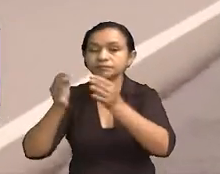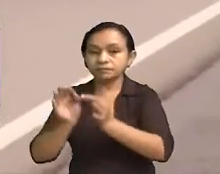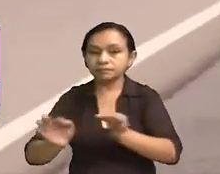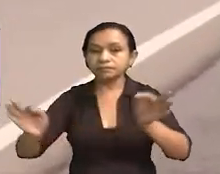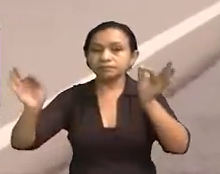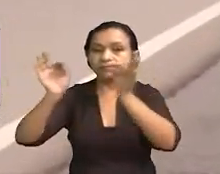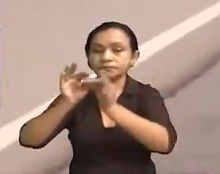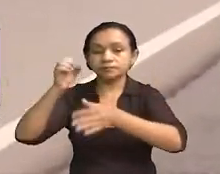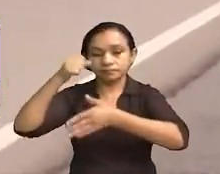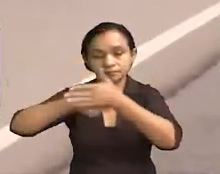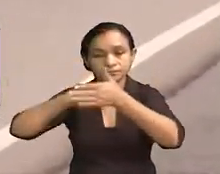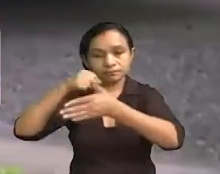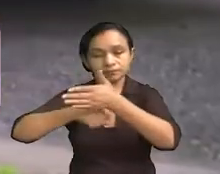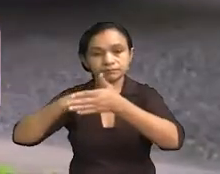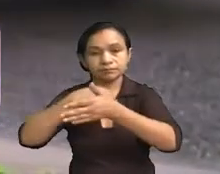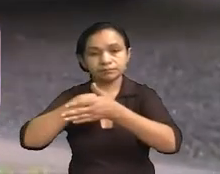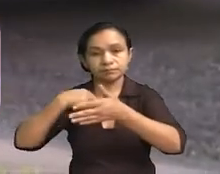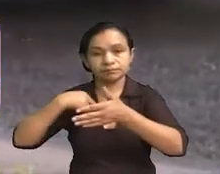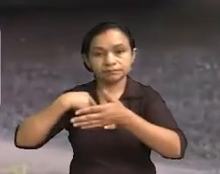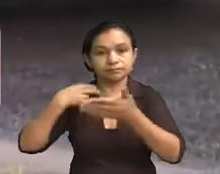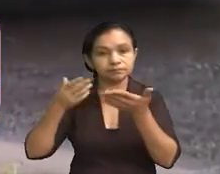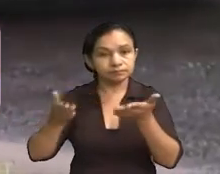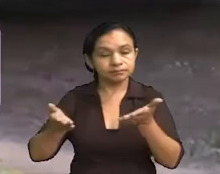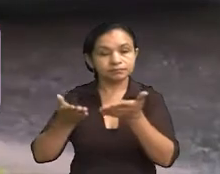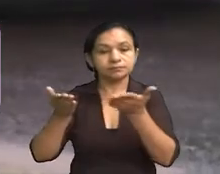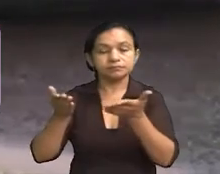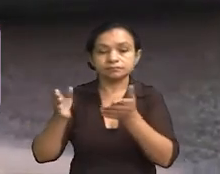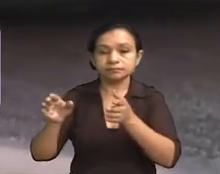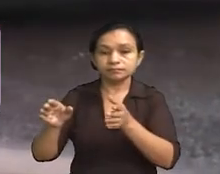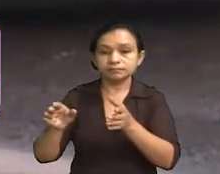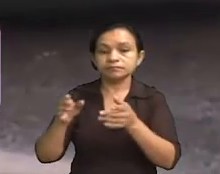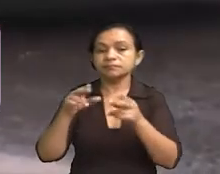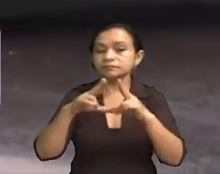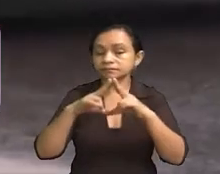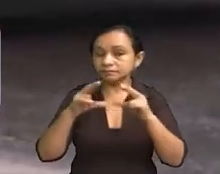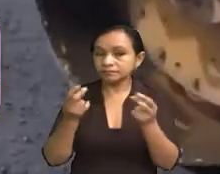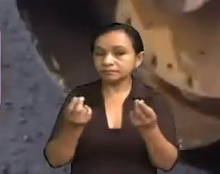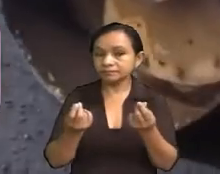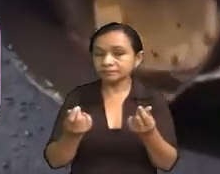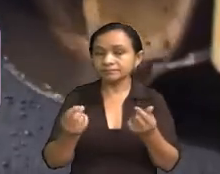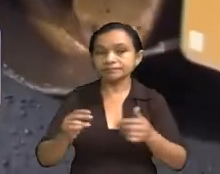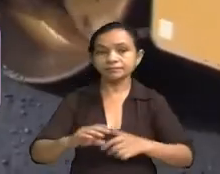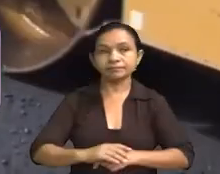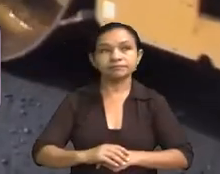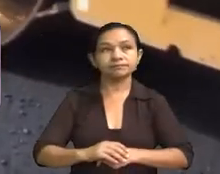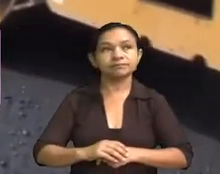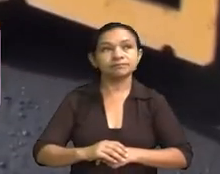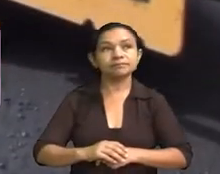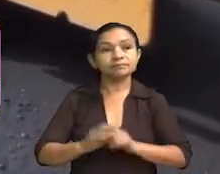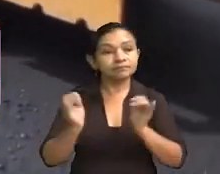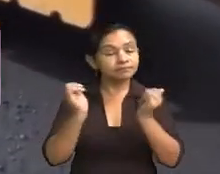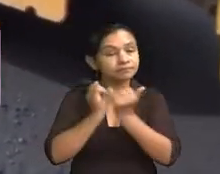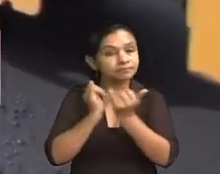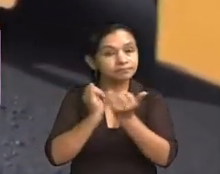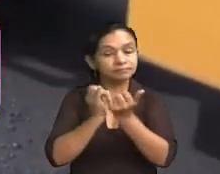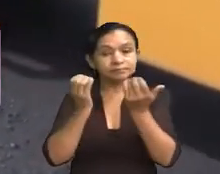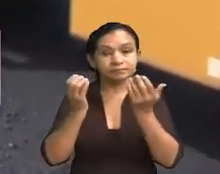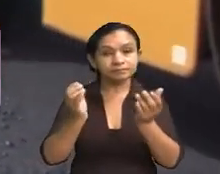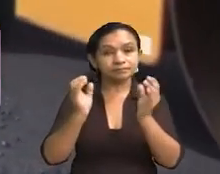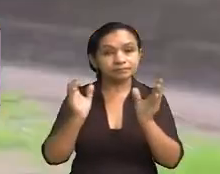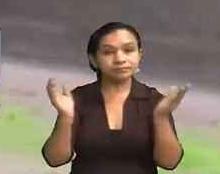este esfuerzo de reactivación y de dinamización de nuestra economía. Y sin duda alguna también al momento